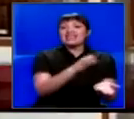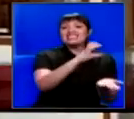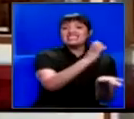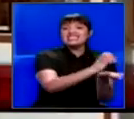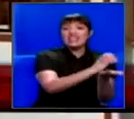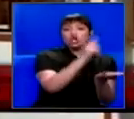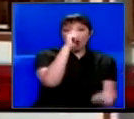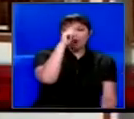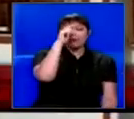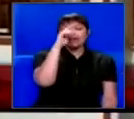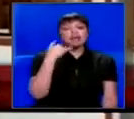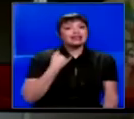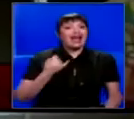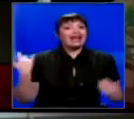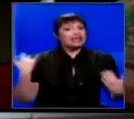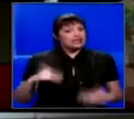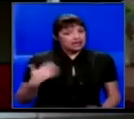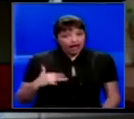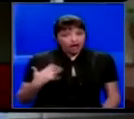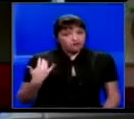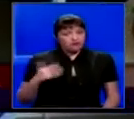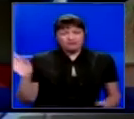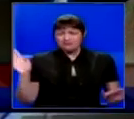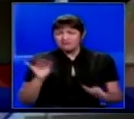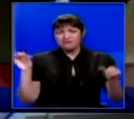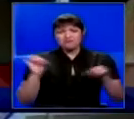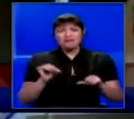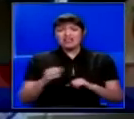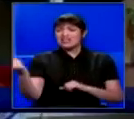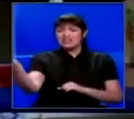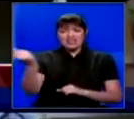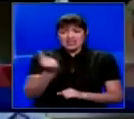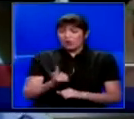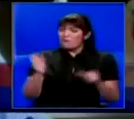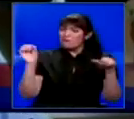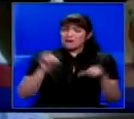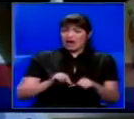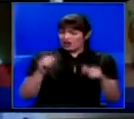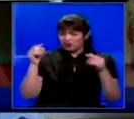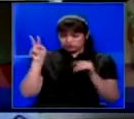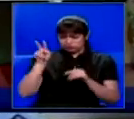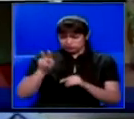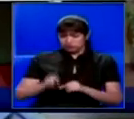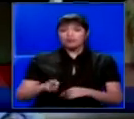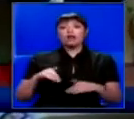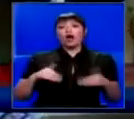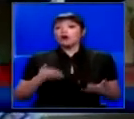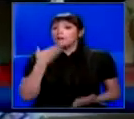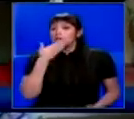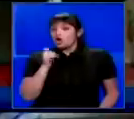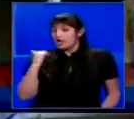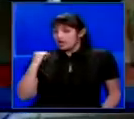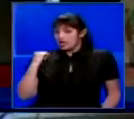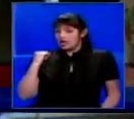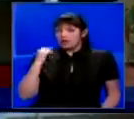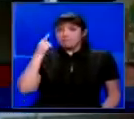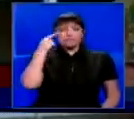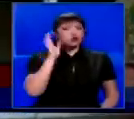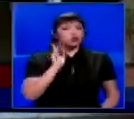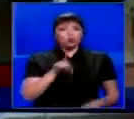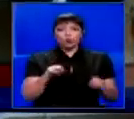Un paciente que está en grave, está muy desnutrido y llegó en muy malas condiciones. Hoy estaba más estable y un poquito mejor que ayer, pero